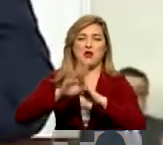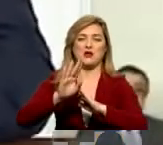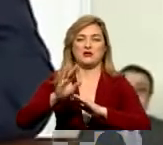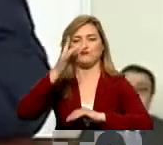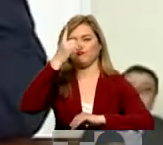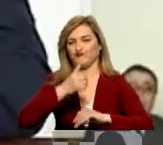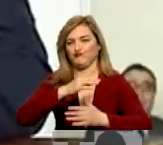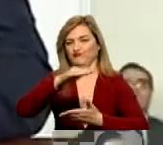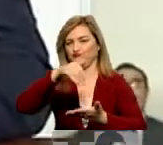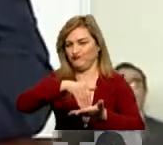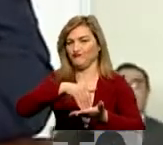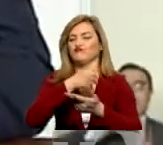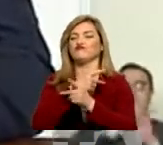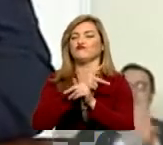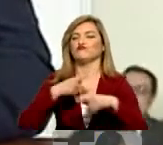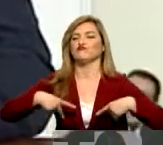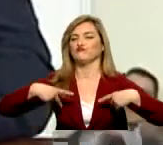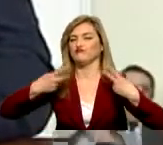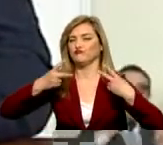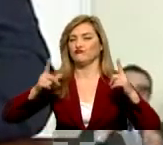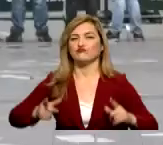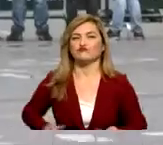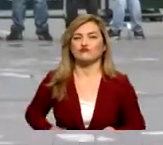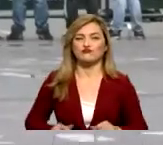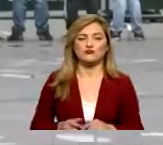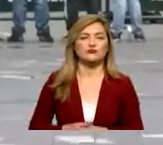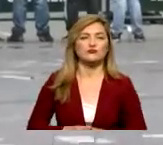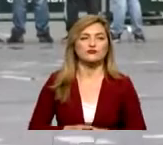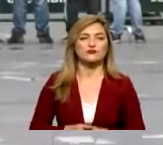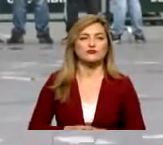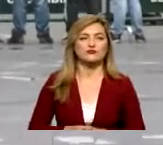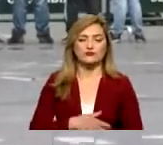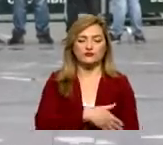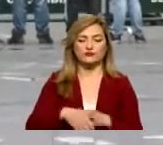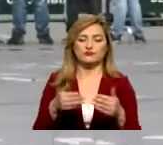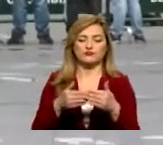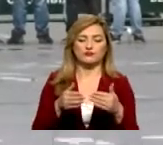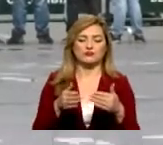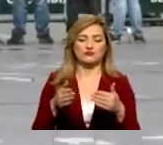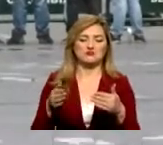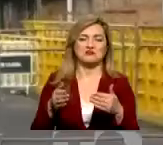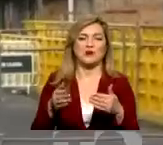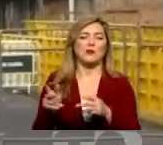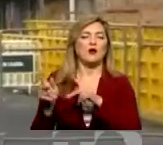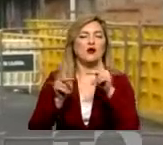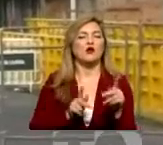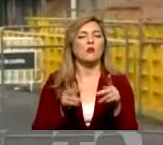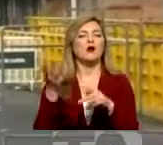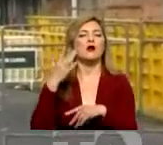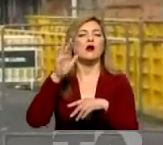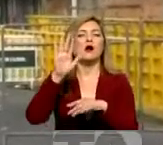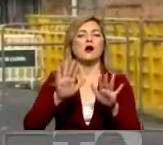claras para proteger la vida y proteger la salud la reapertura progresiva de la frontera estaba prevista para el pasado